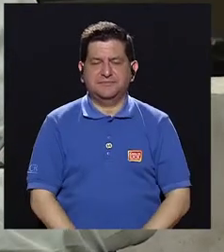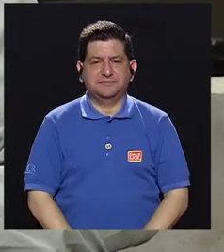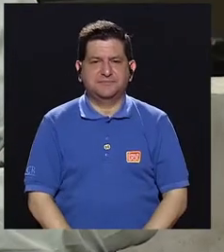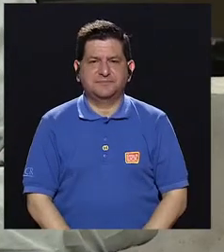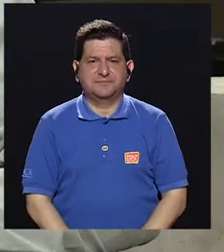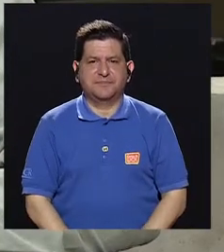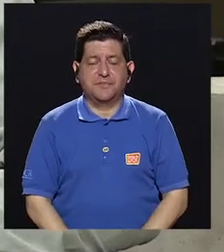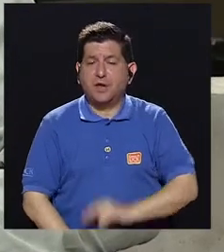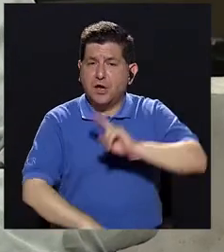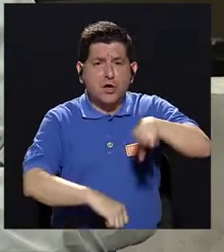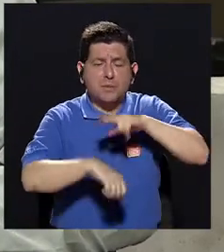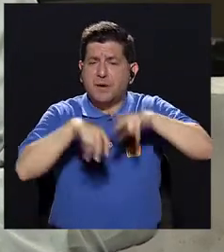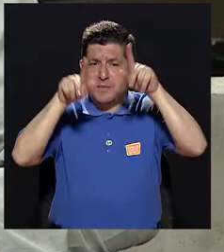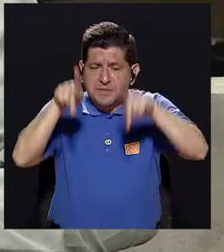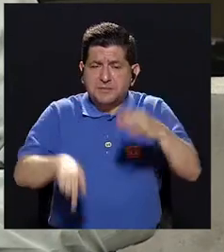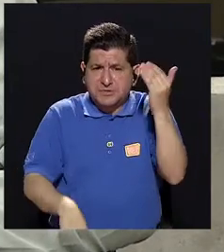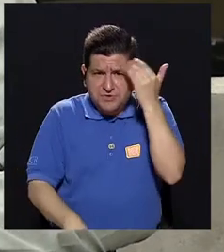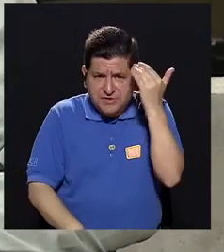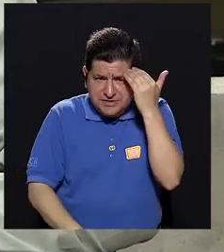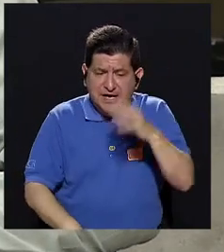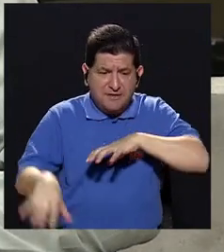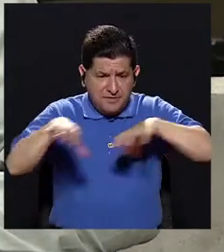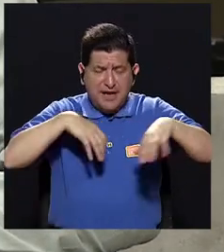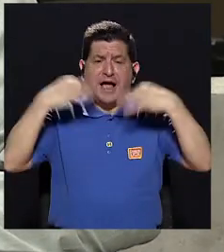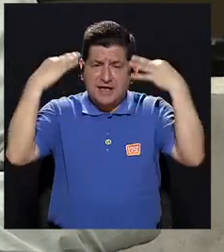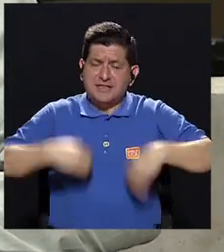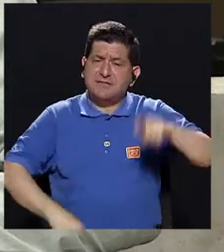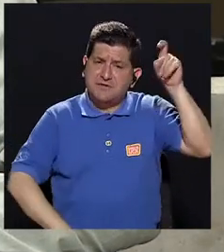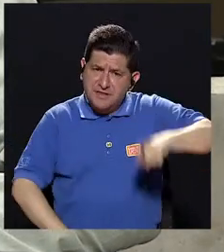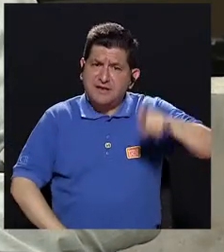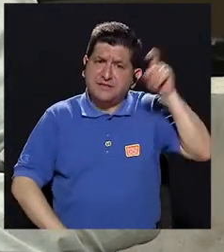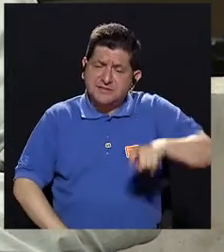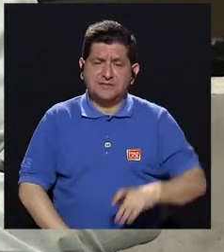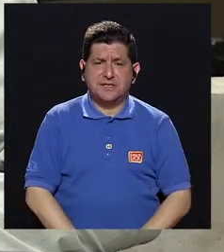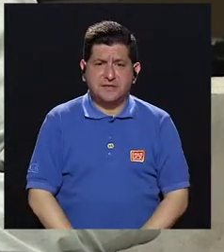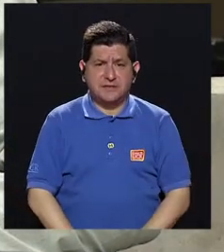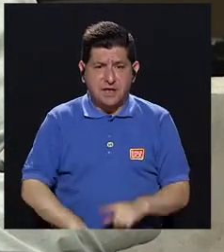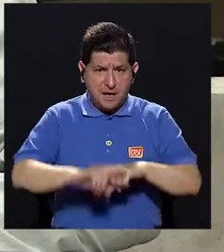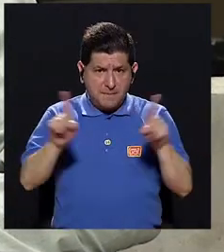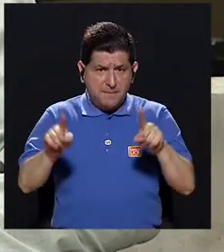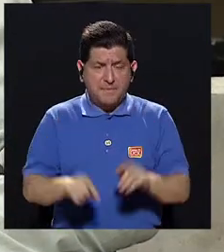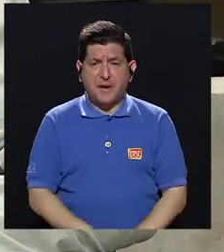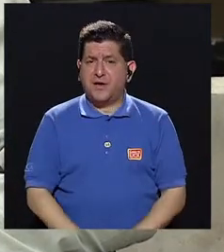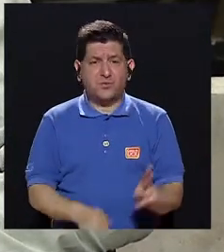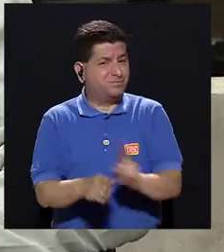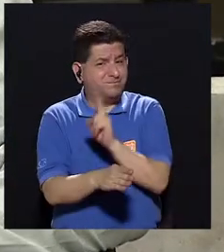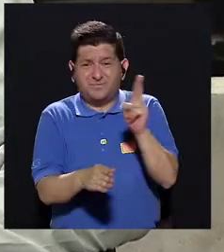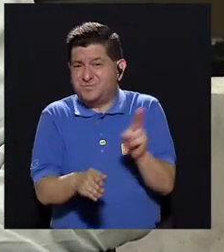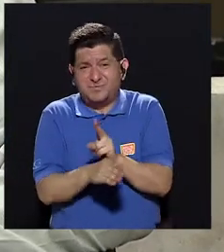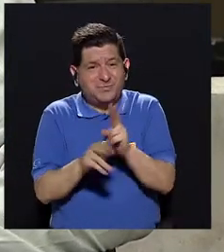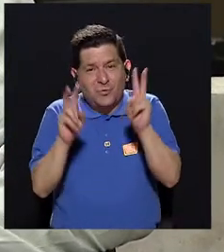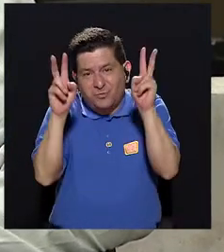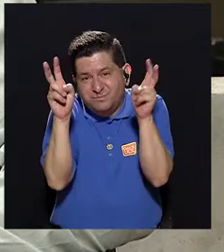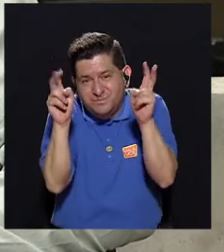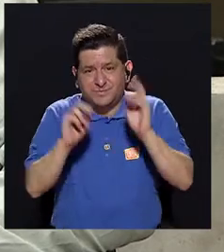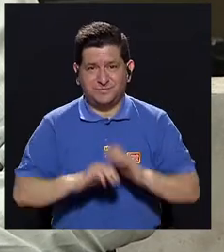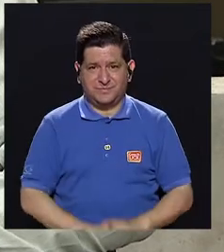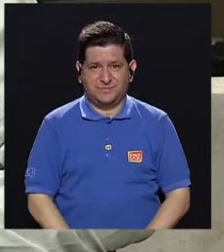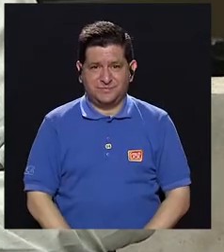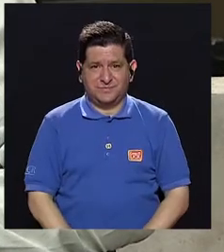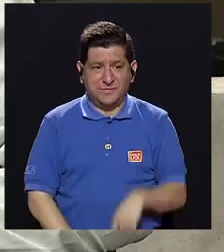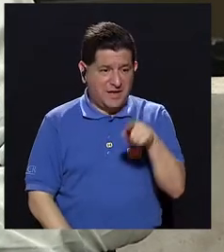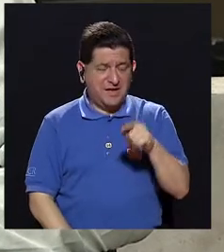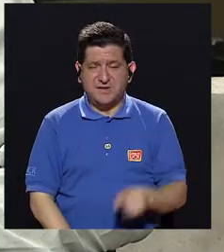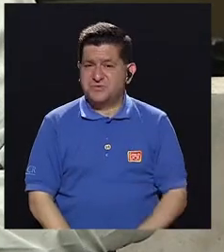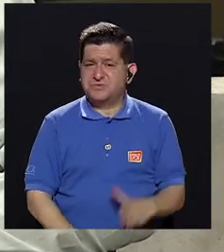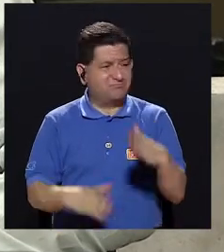Las personas normalmente saben que tienen que hacer actividad física, pero no lo consumen, por decirlo de alguna manera.